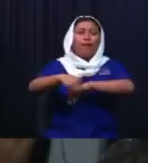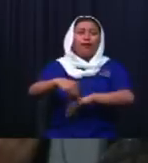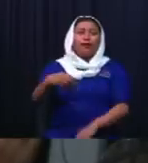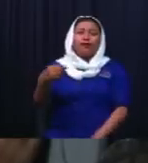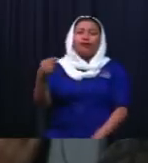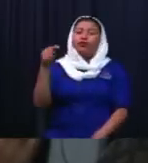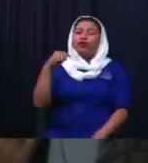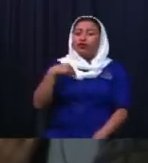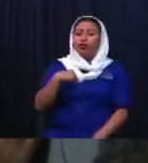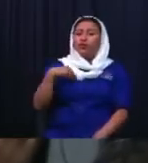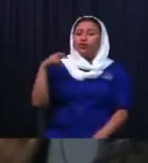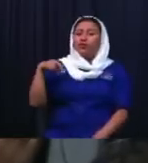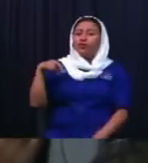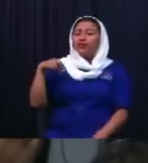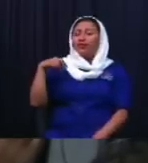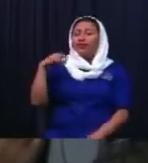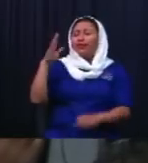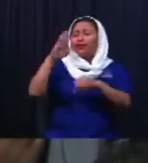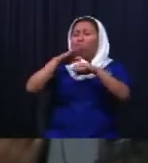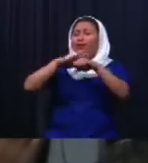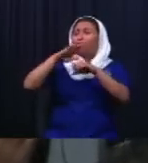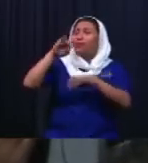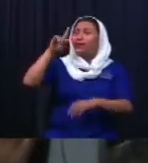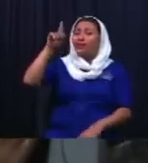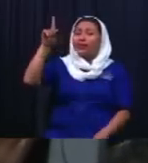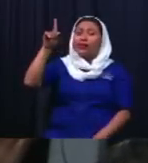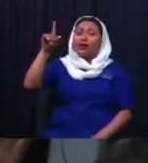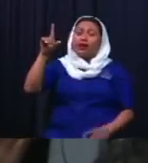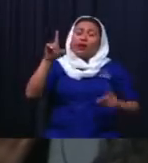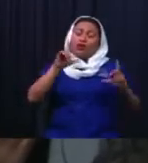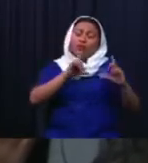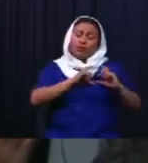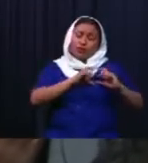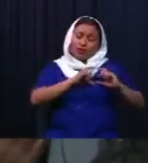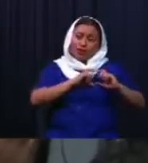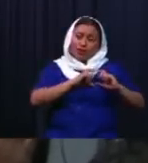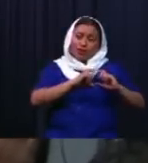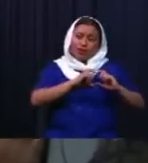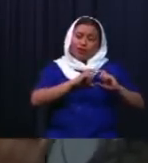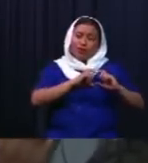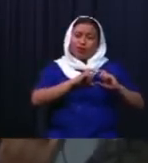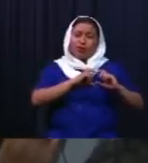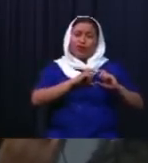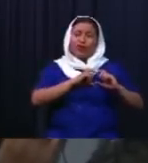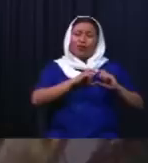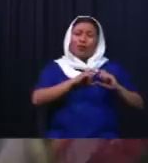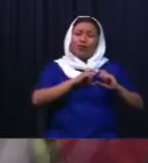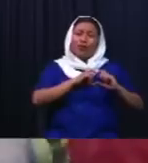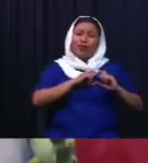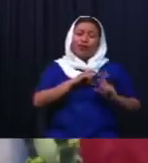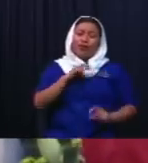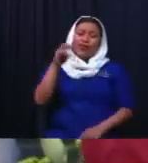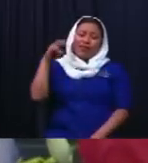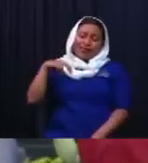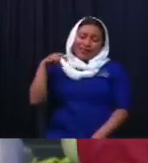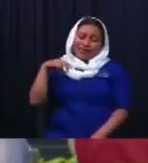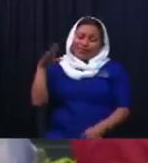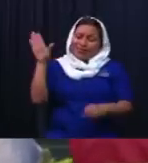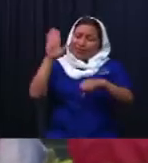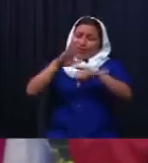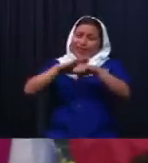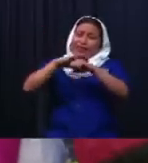Nuestro corazón necesita ser cambiado. Nuestro corazón necesita más de la presencia de Dios.